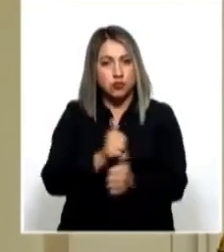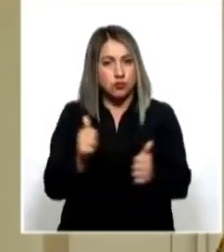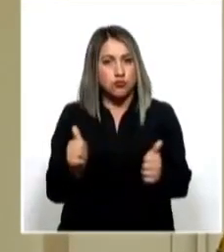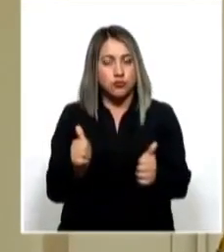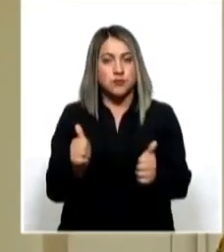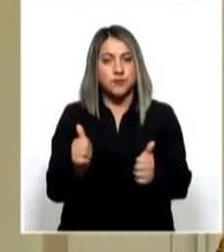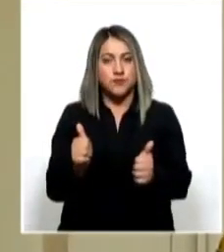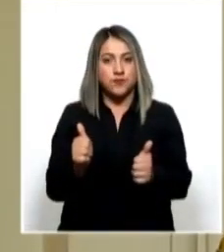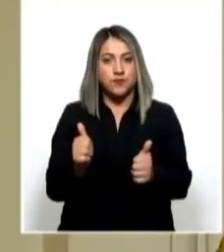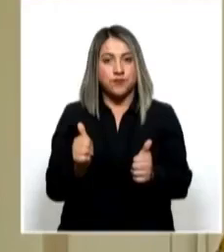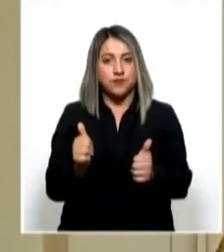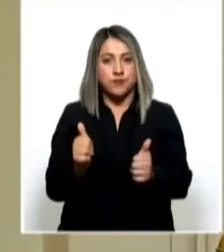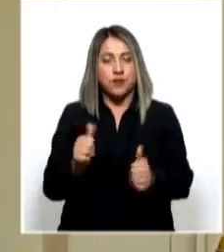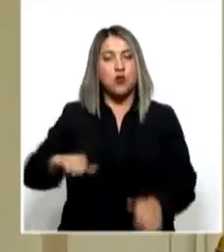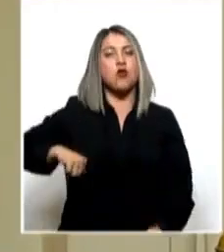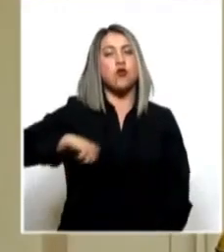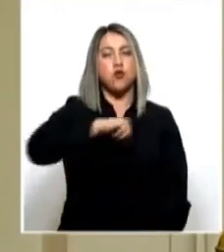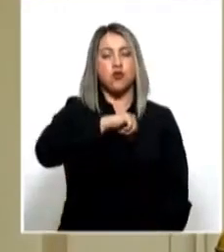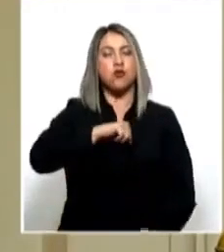tenemos que estar orgullosos: